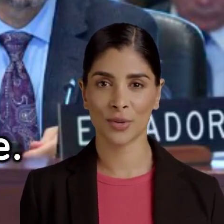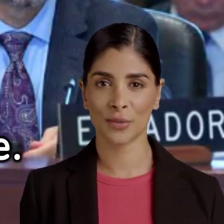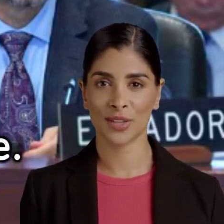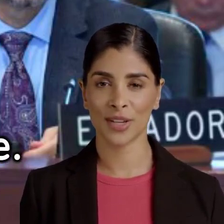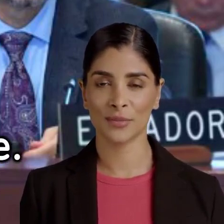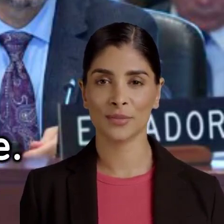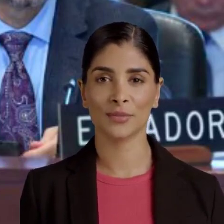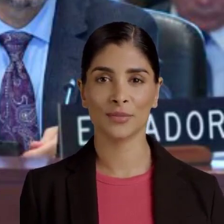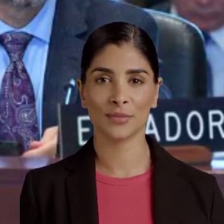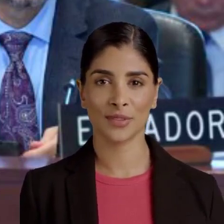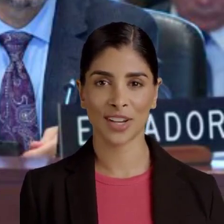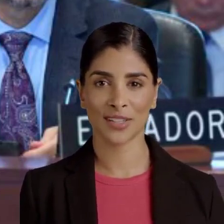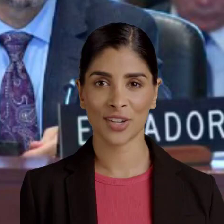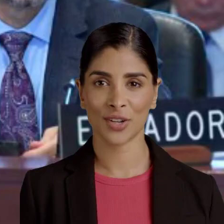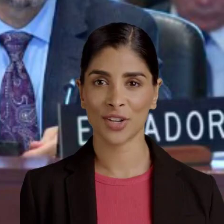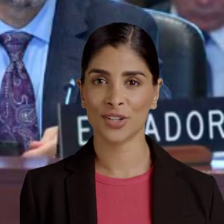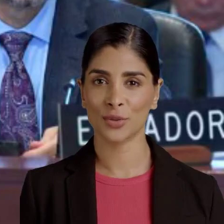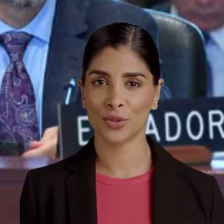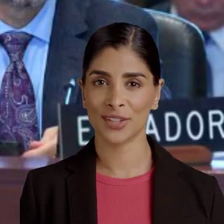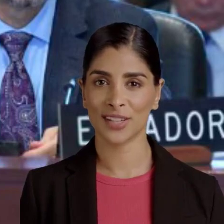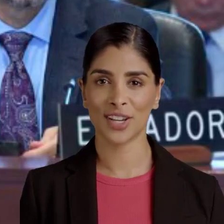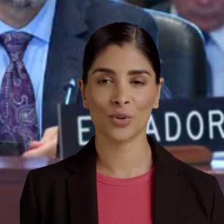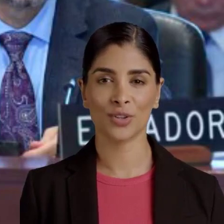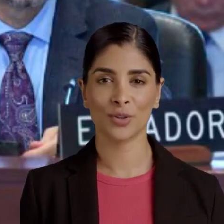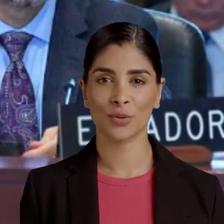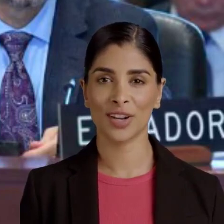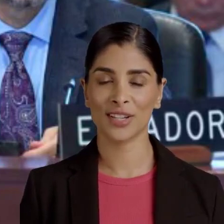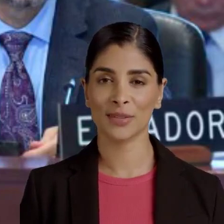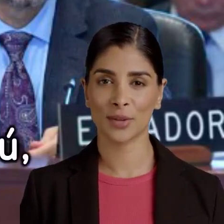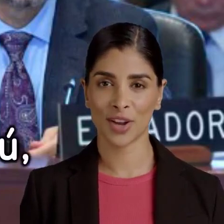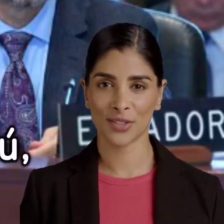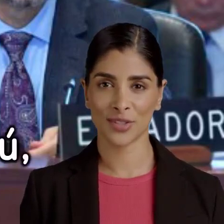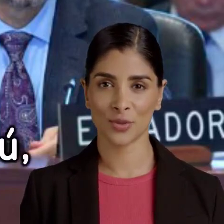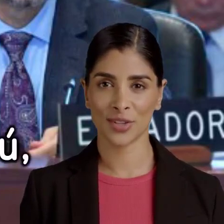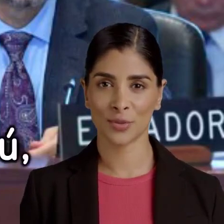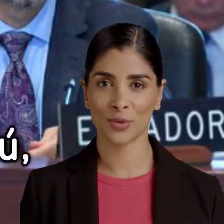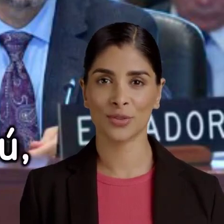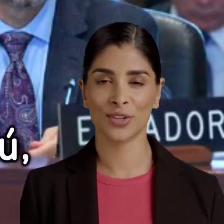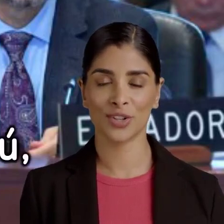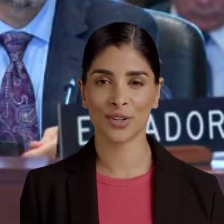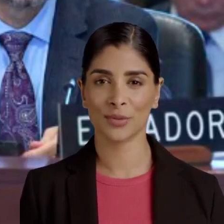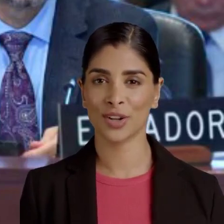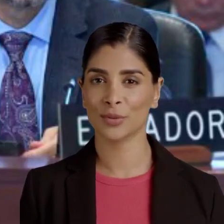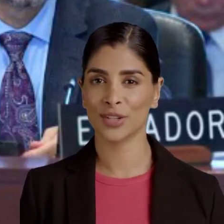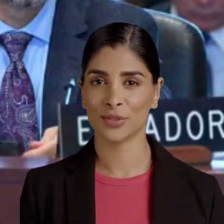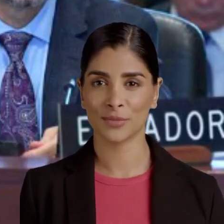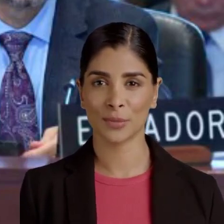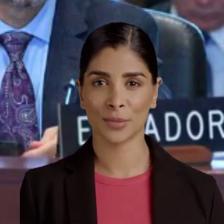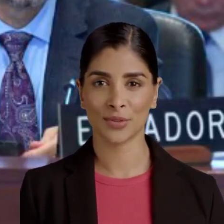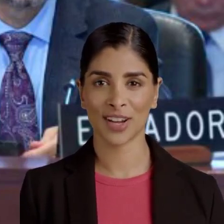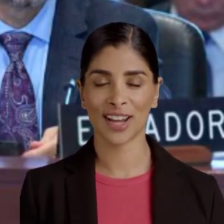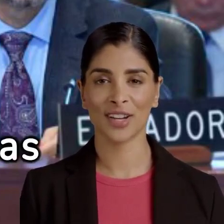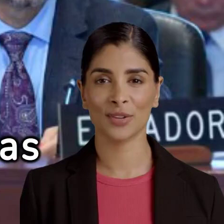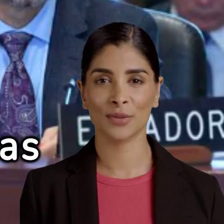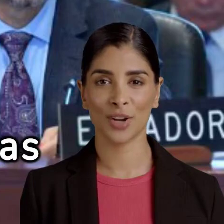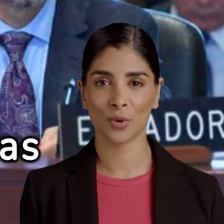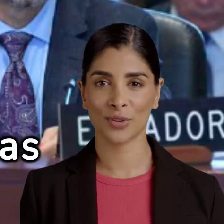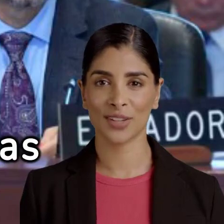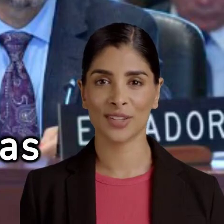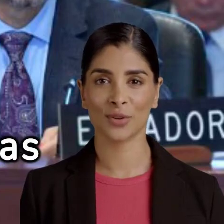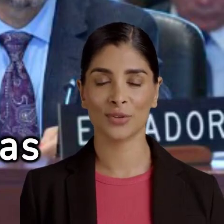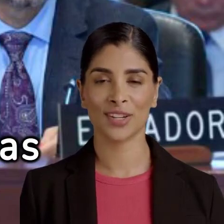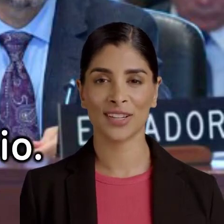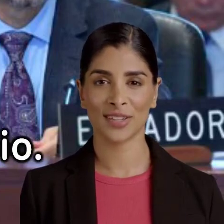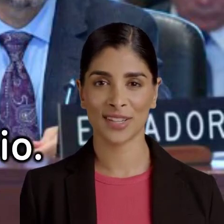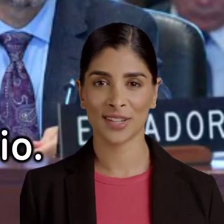indudablemente Es cierto que no debió darse la incursión porque las embajadas son un tabú son inviolables pero hay que tomar en